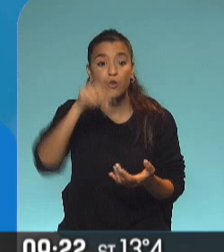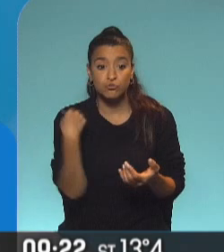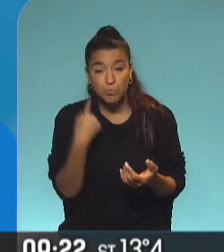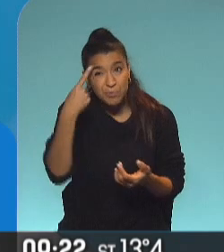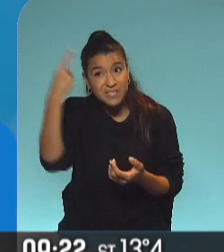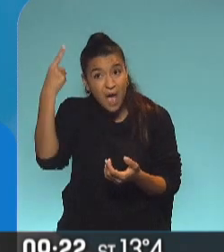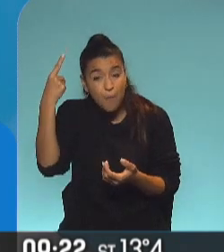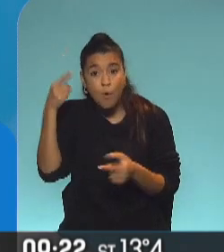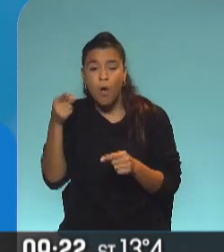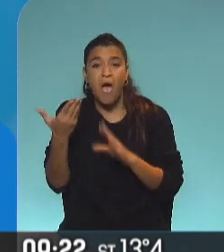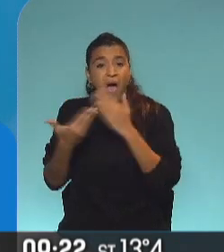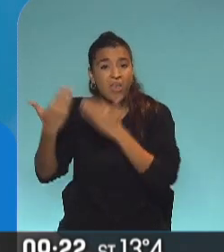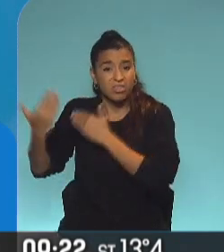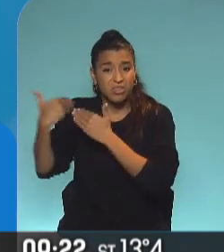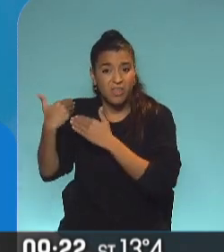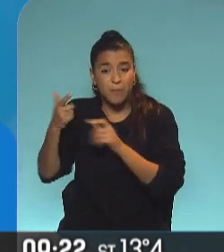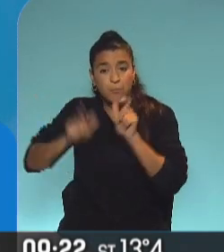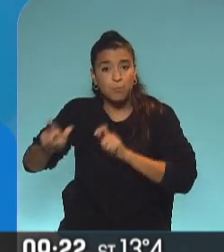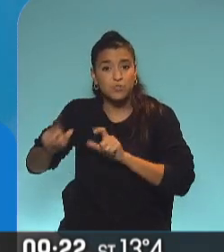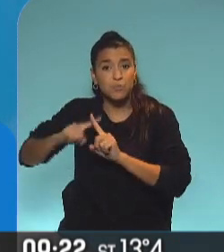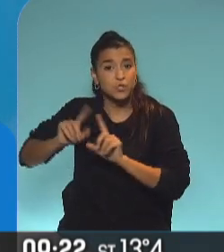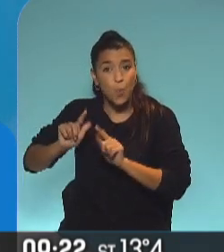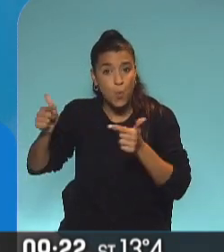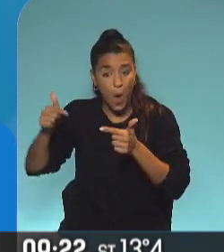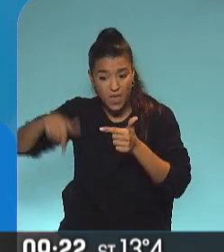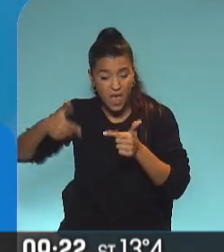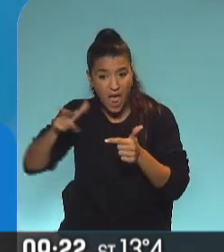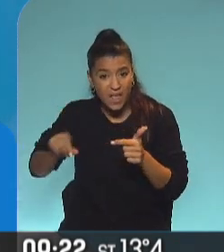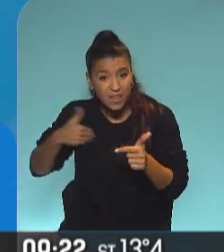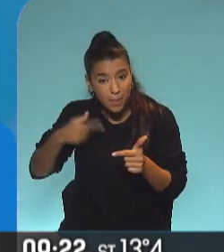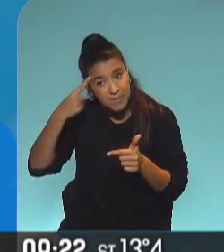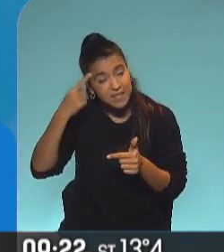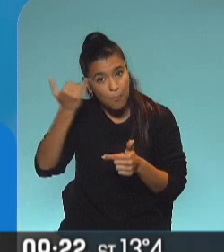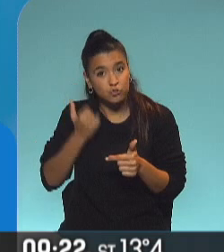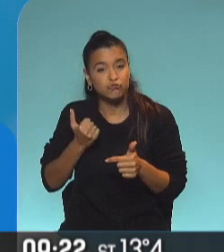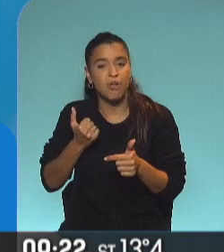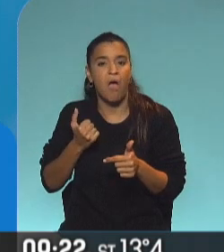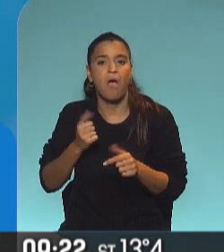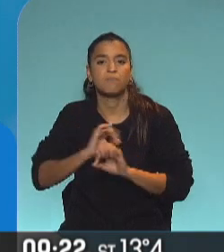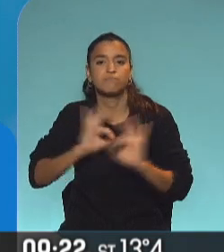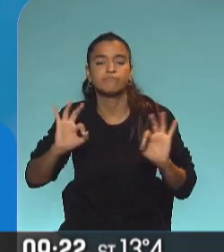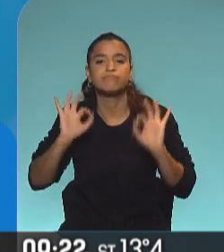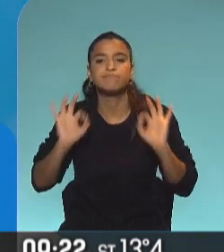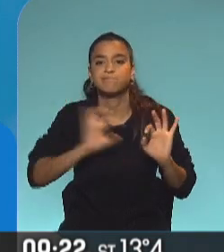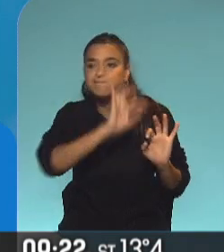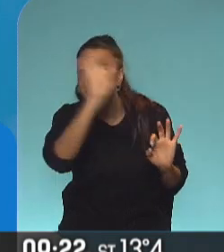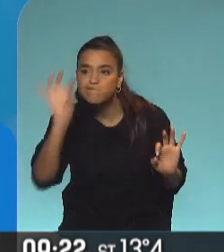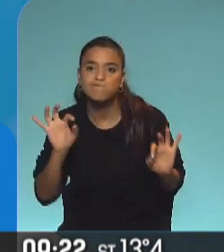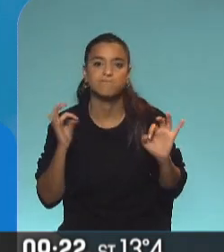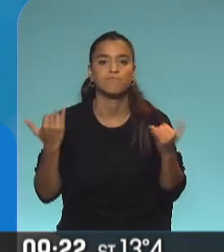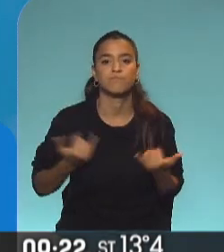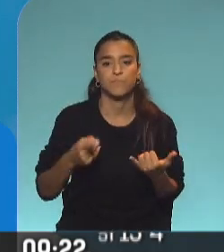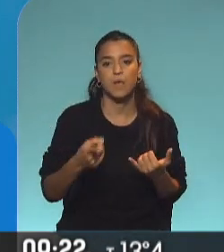casi no teníamos casos positivos en el país y cuando uno advierte la ubicación de los mismos,